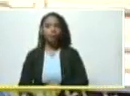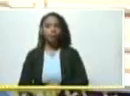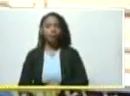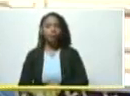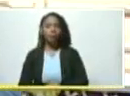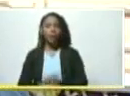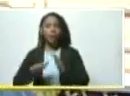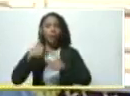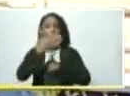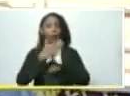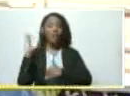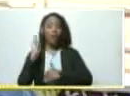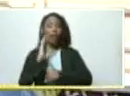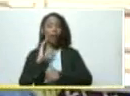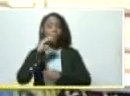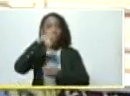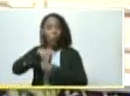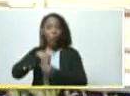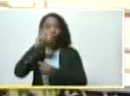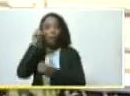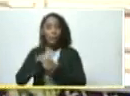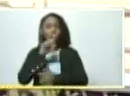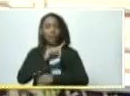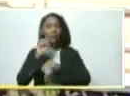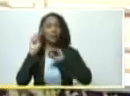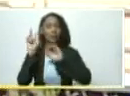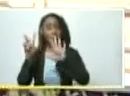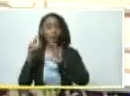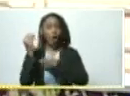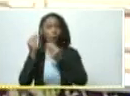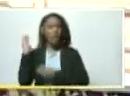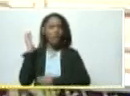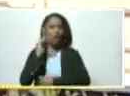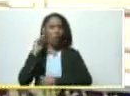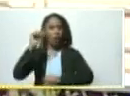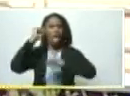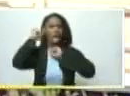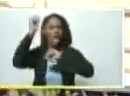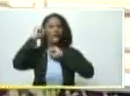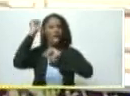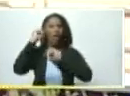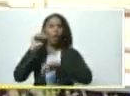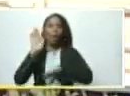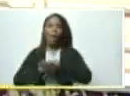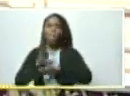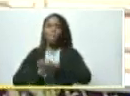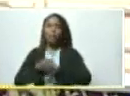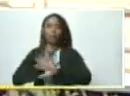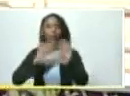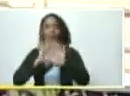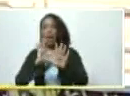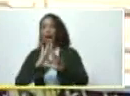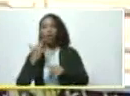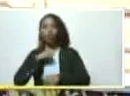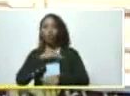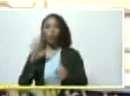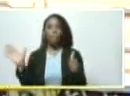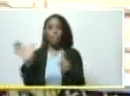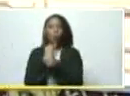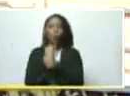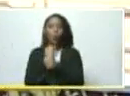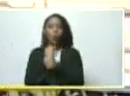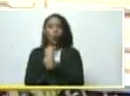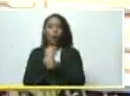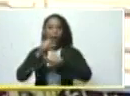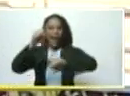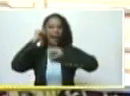Y luego intervenir en el 2017. ¿Cómo vinieron? Con las guarimbas. Lo que pasa es que ya lo habíamos atajado. Y las